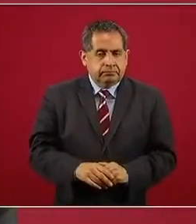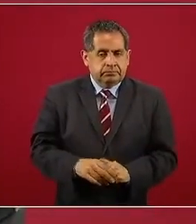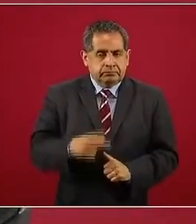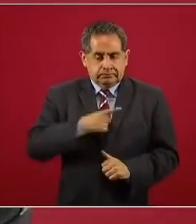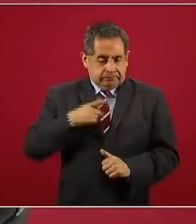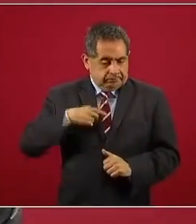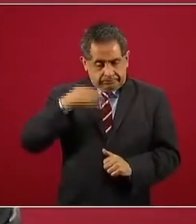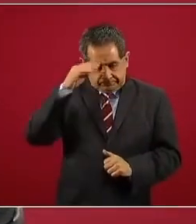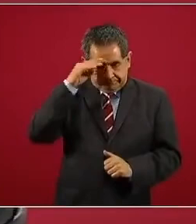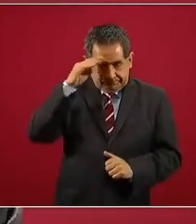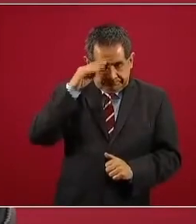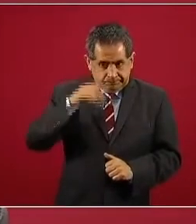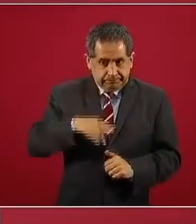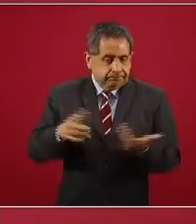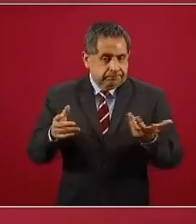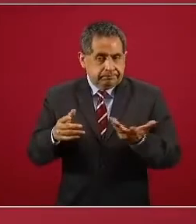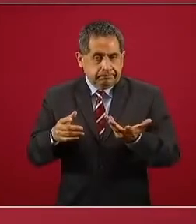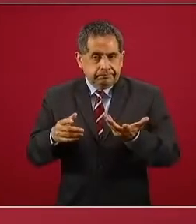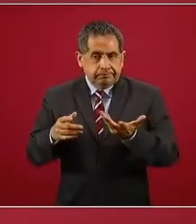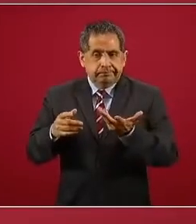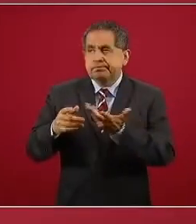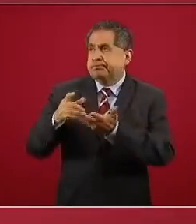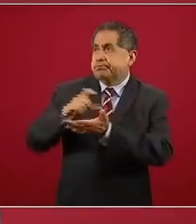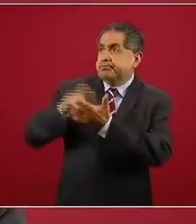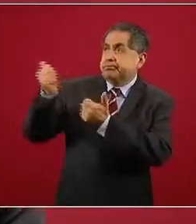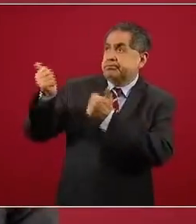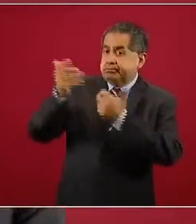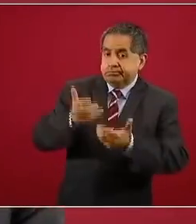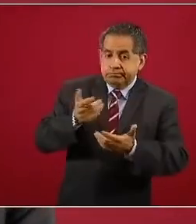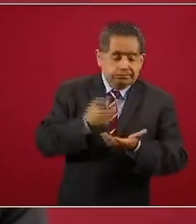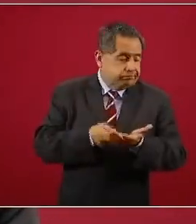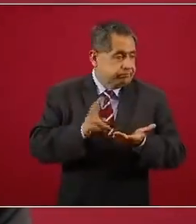Tendríamos que importar y también